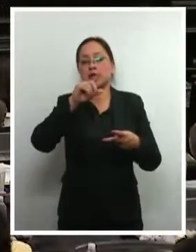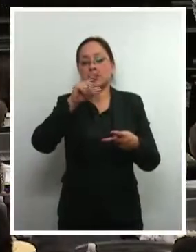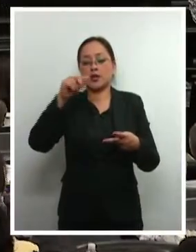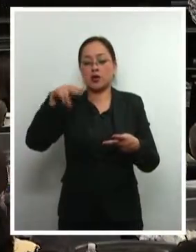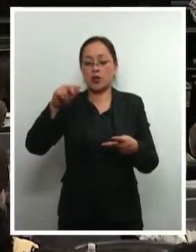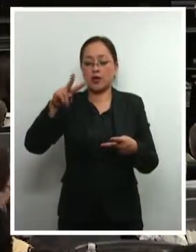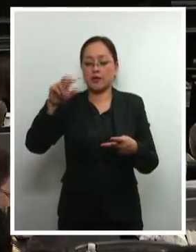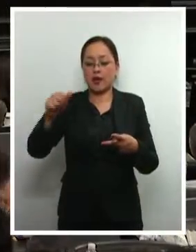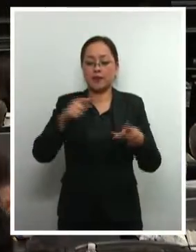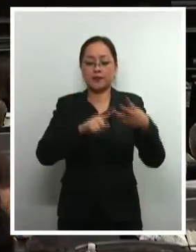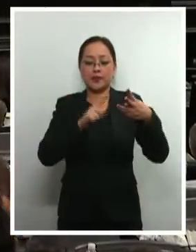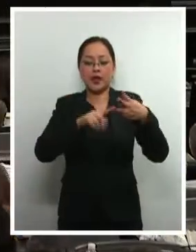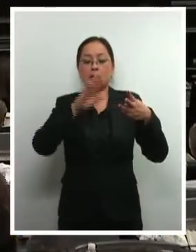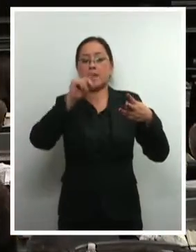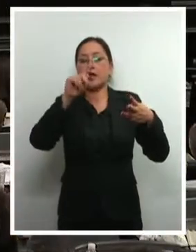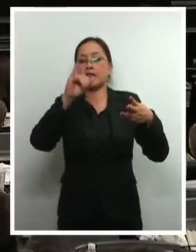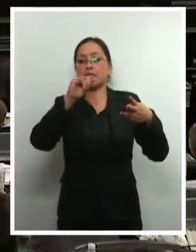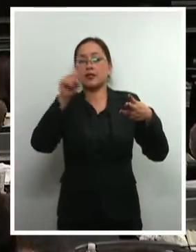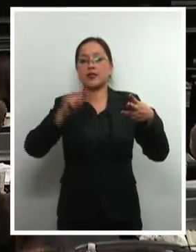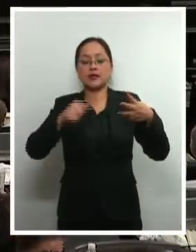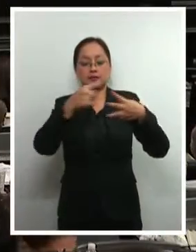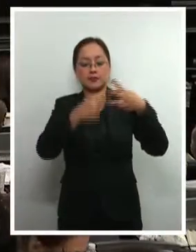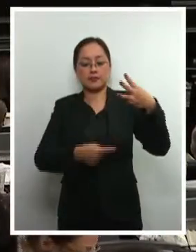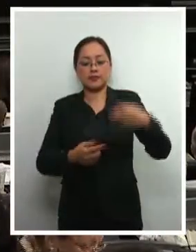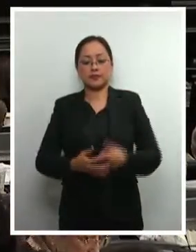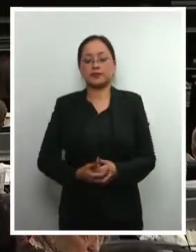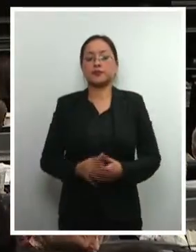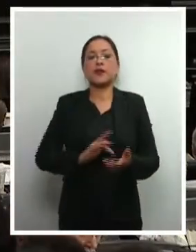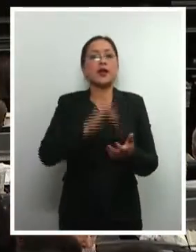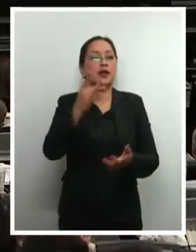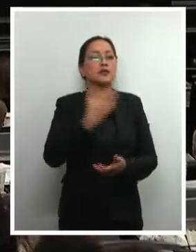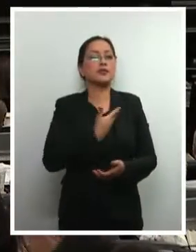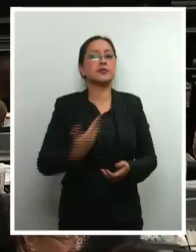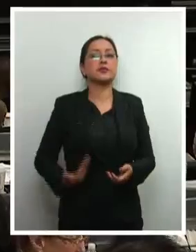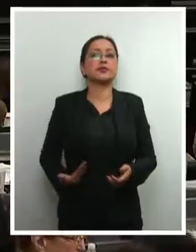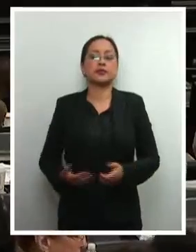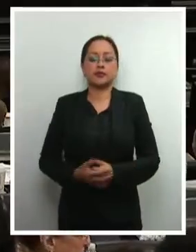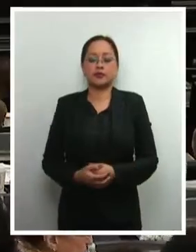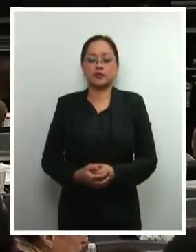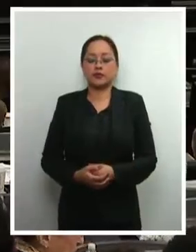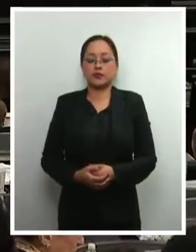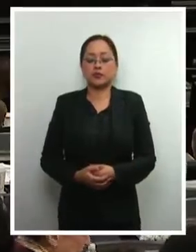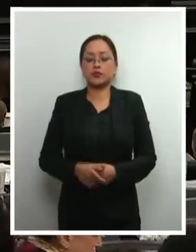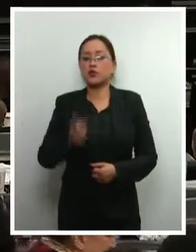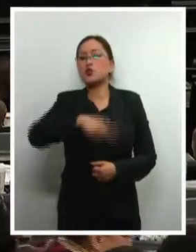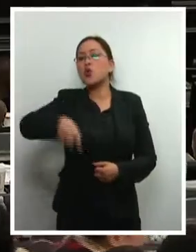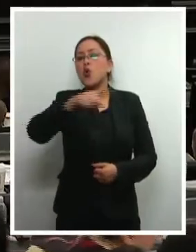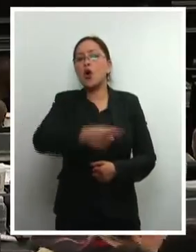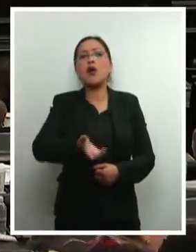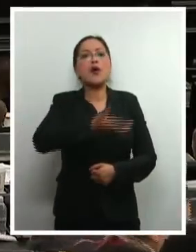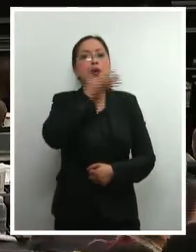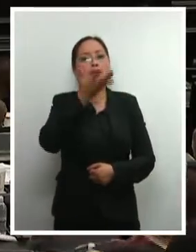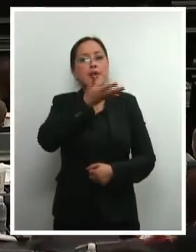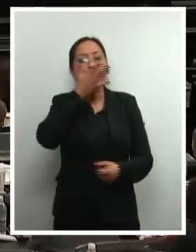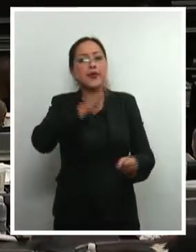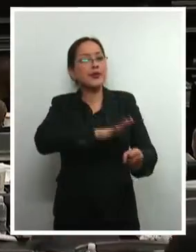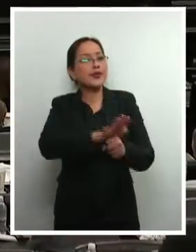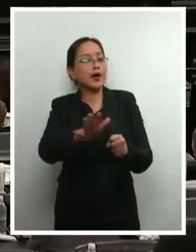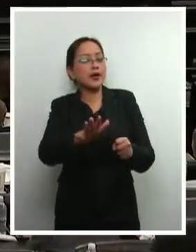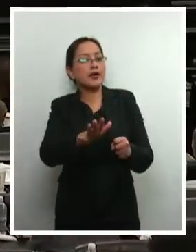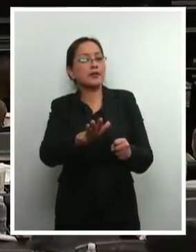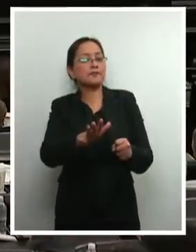Diputado Bernardo Batis. Gracias, presidente. Están acostumbrados